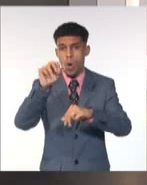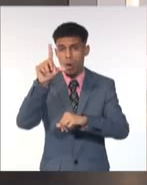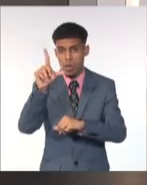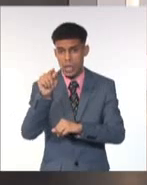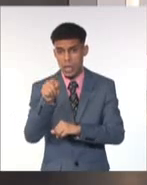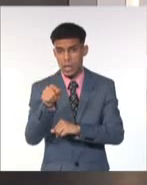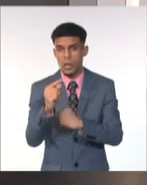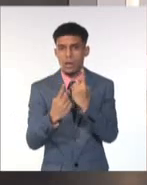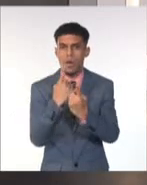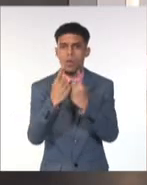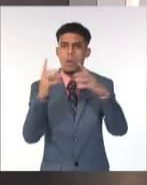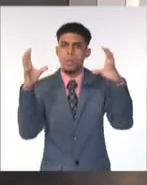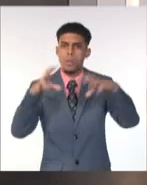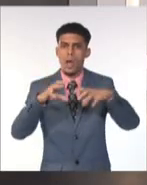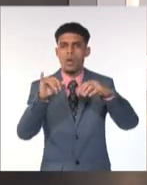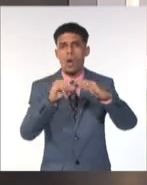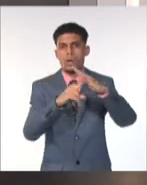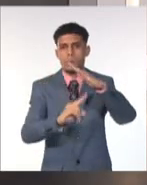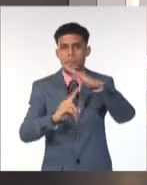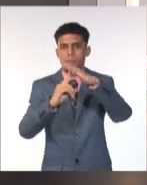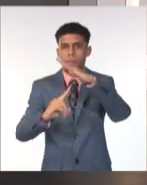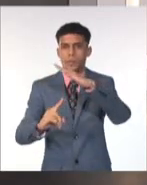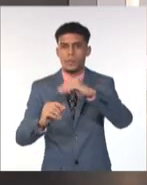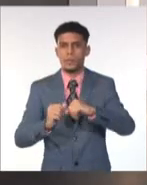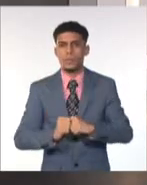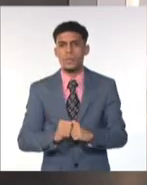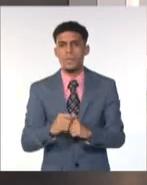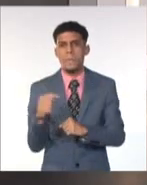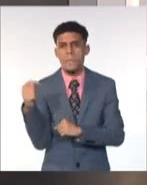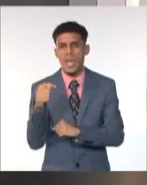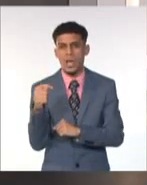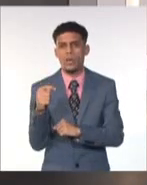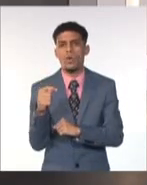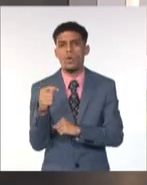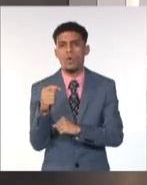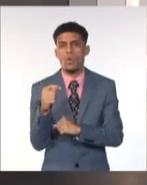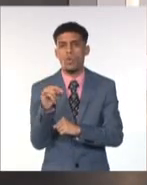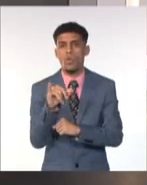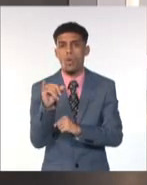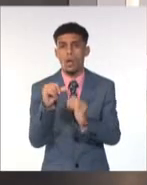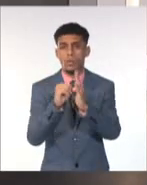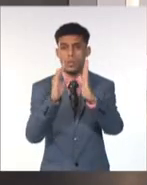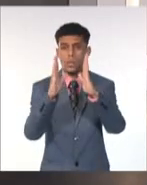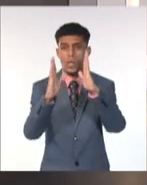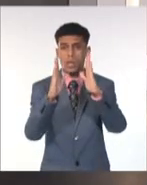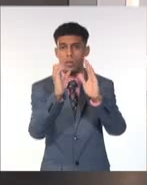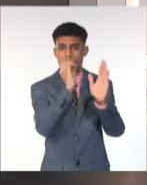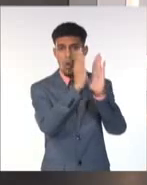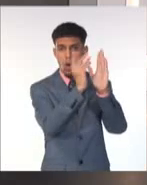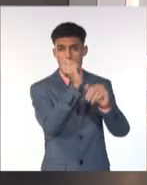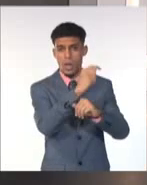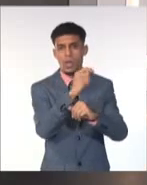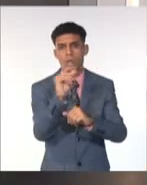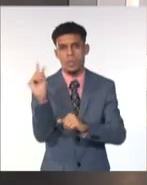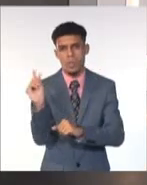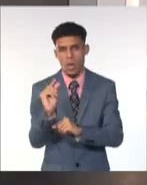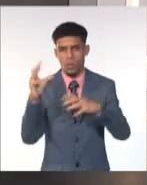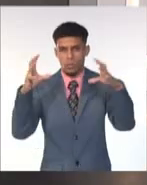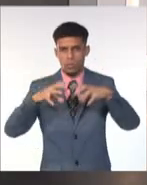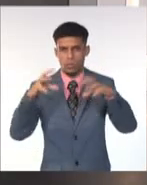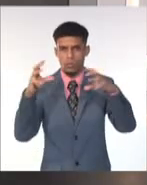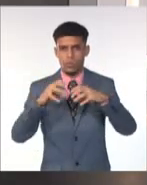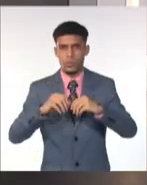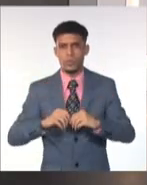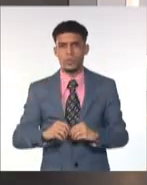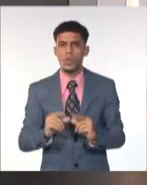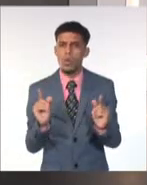y tormentas eléctricas durante la tarde. Estos van a resultar más aislados en zonas del interior de la parte oriental y también hacia la costa sur del resto del territorio.